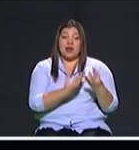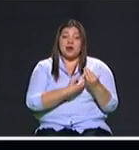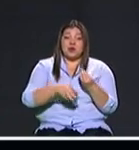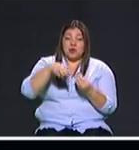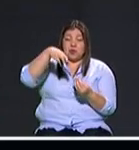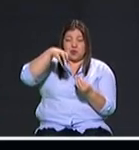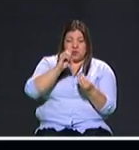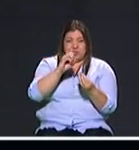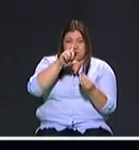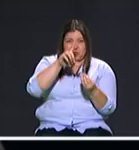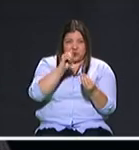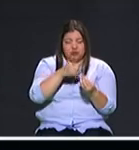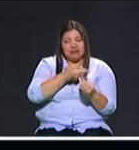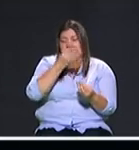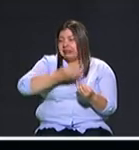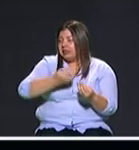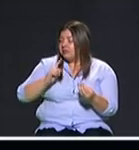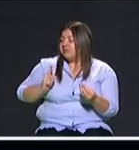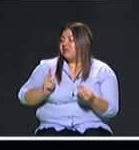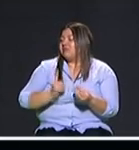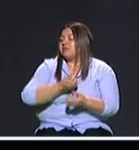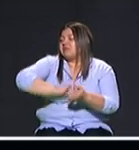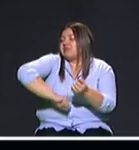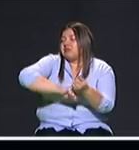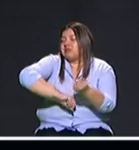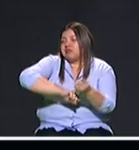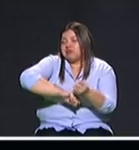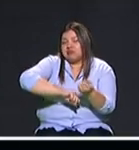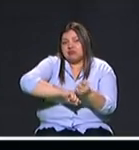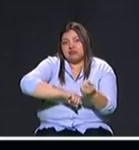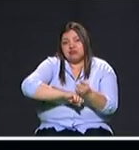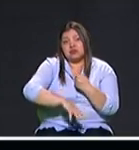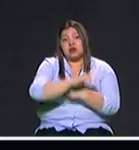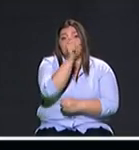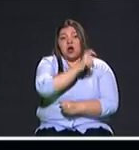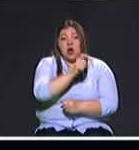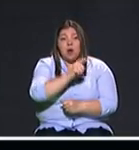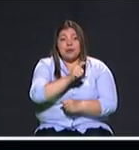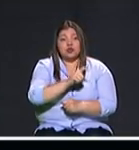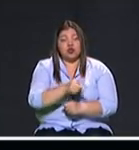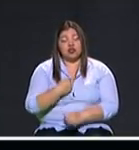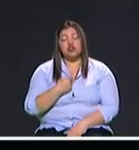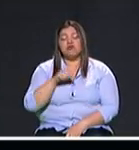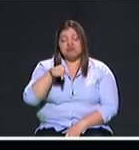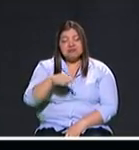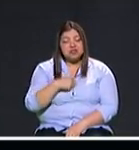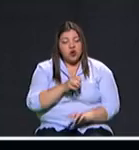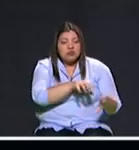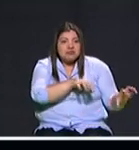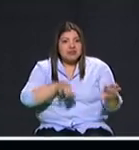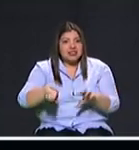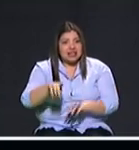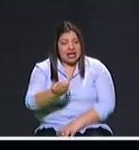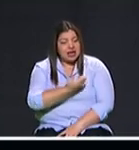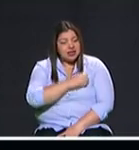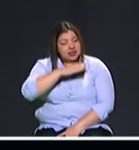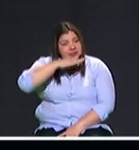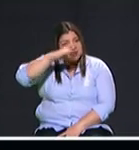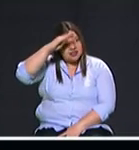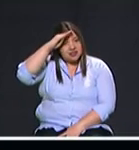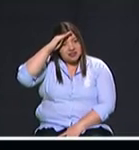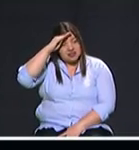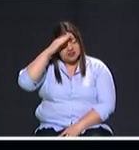la producción nacional la generación de riquezas en manos de nuestra gente y eso voy a hacer desde la alcaldía de medellín a pesar del